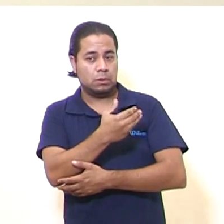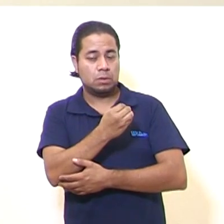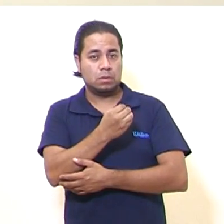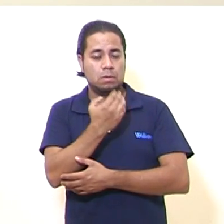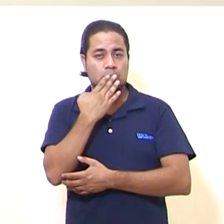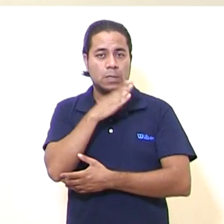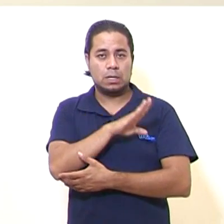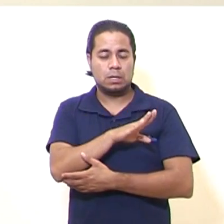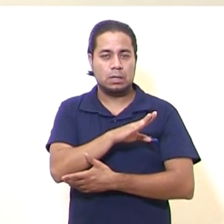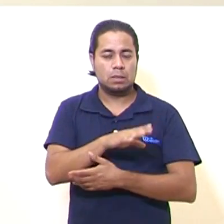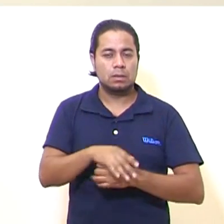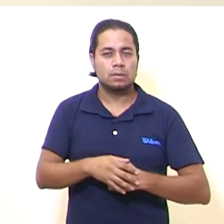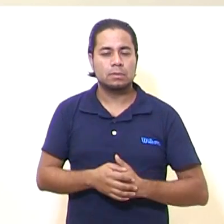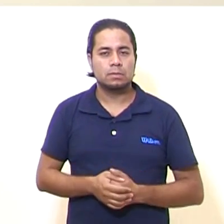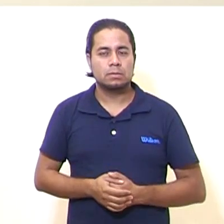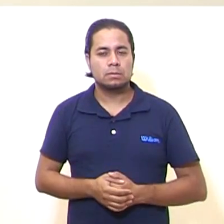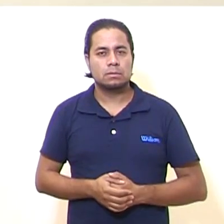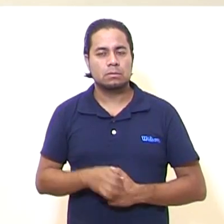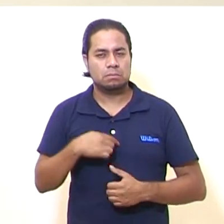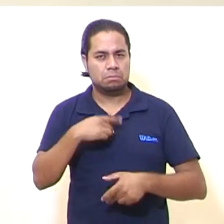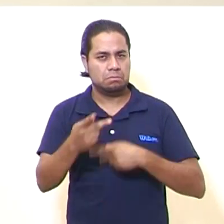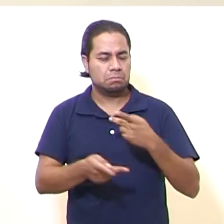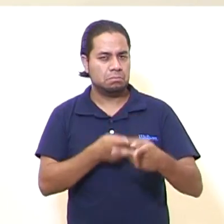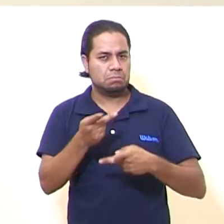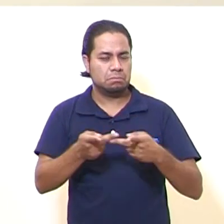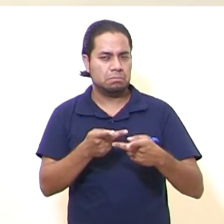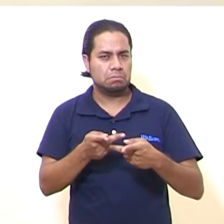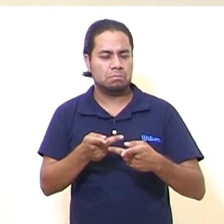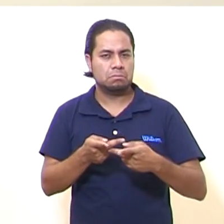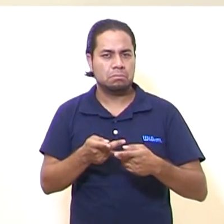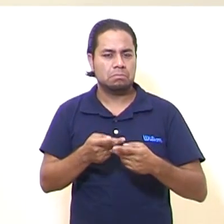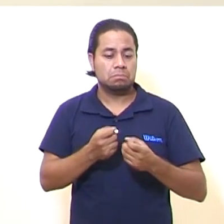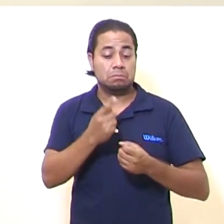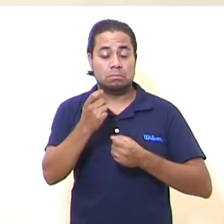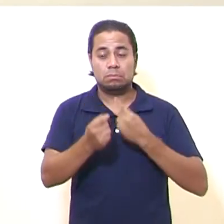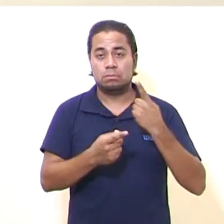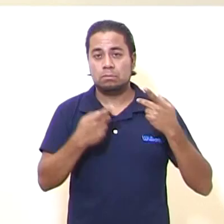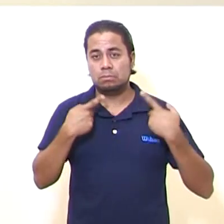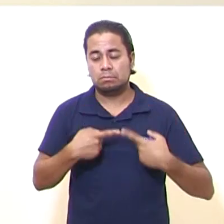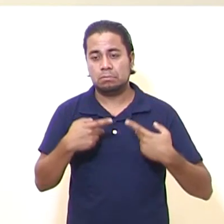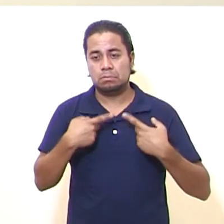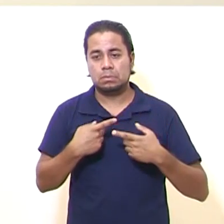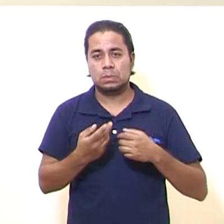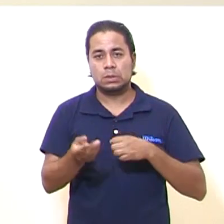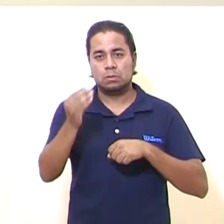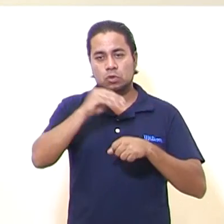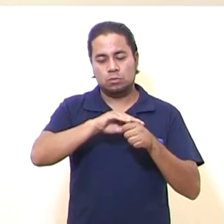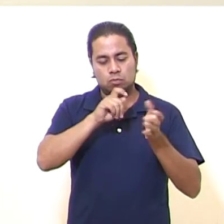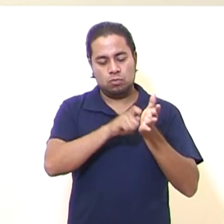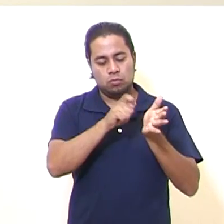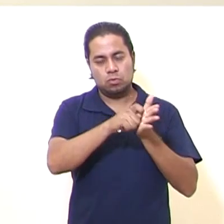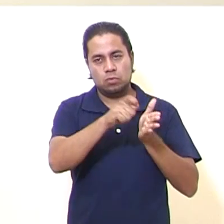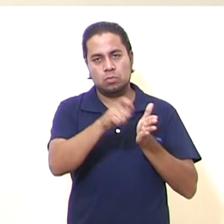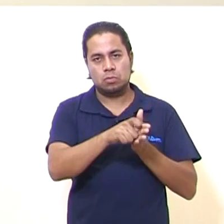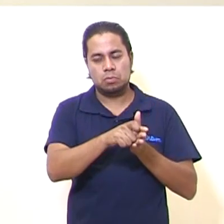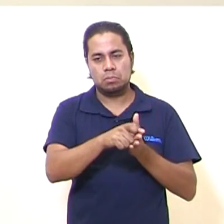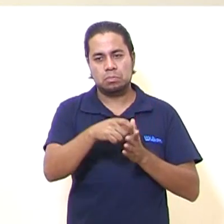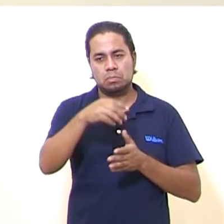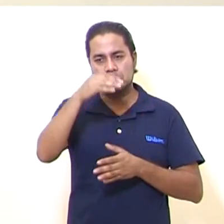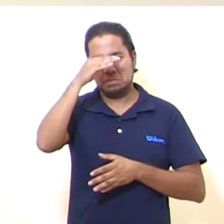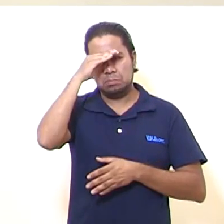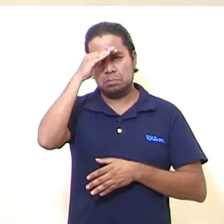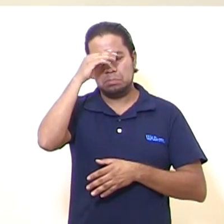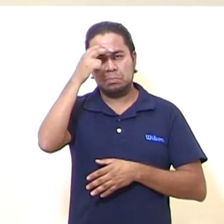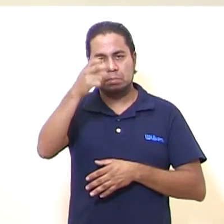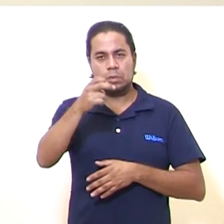mal? Lo pregunto porque muchos de nosotros les colocamos un punto pensando que es